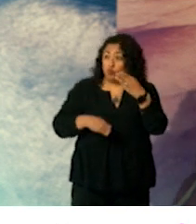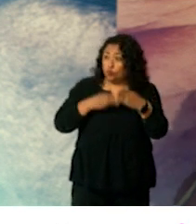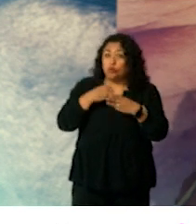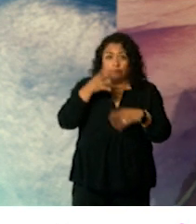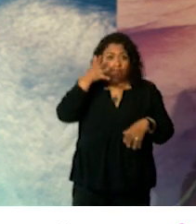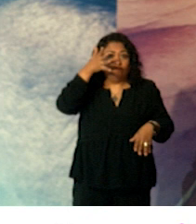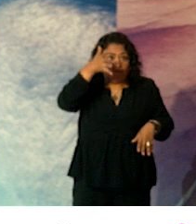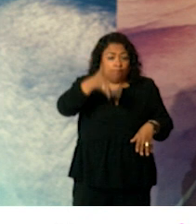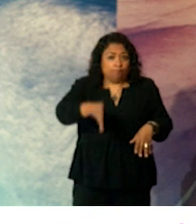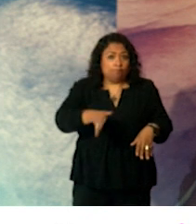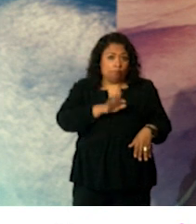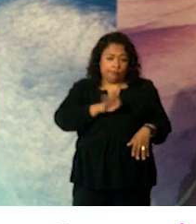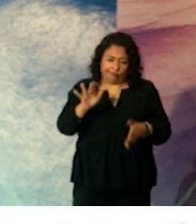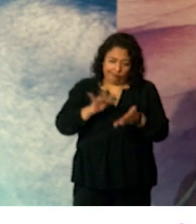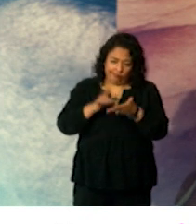futuro. Gracias.